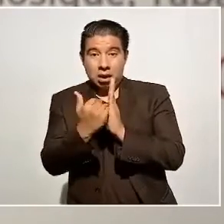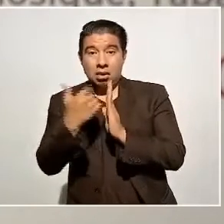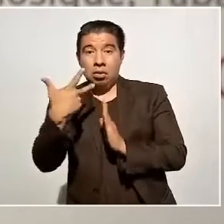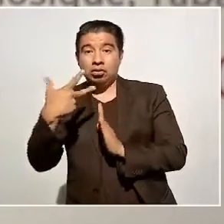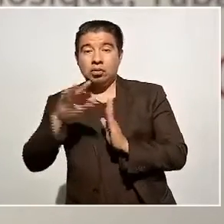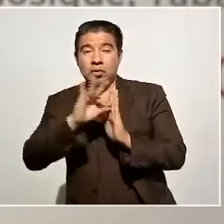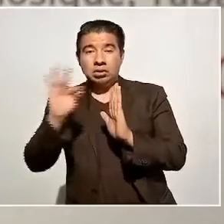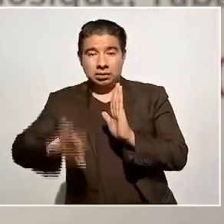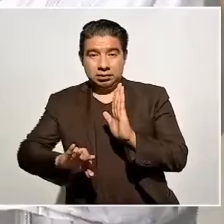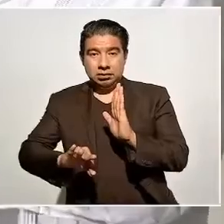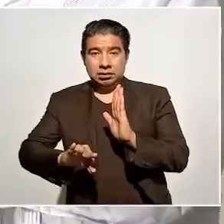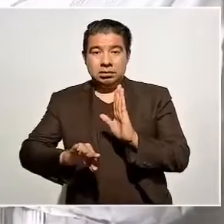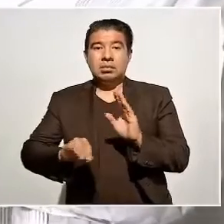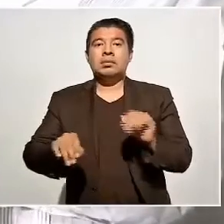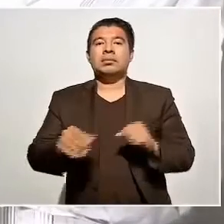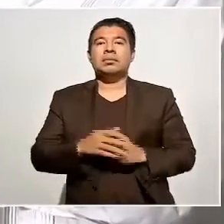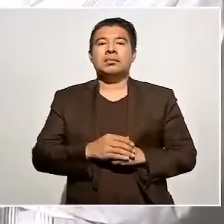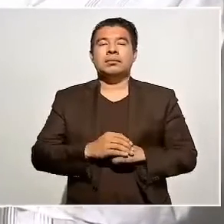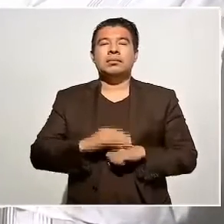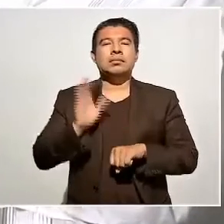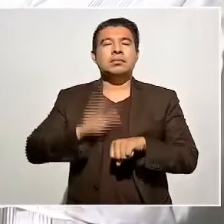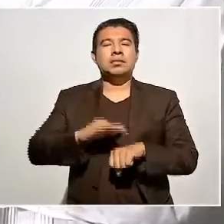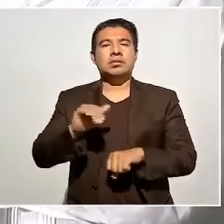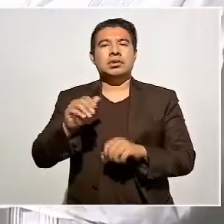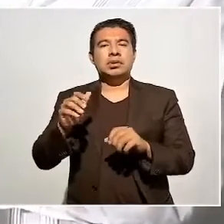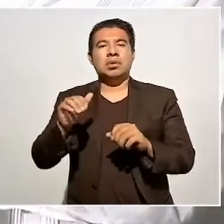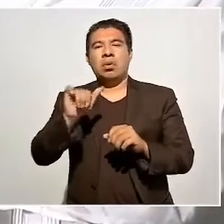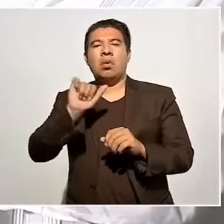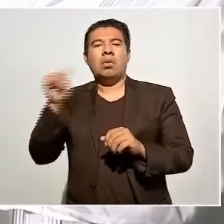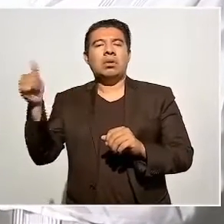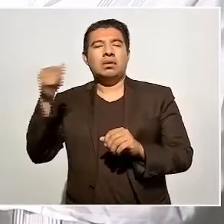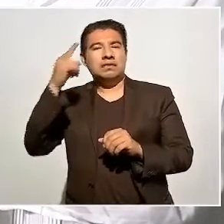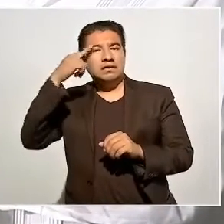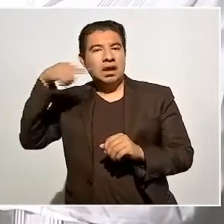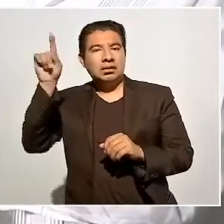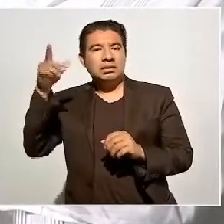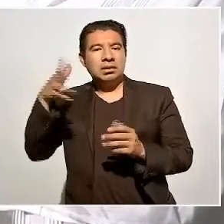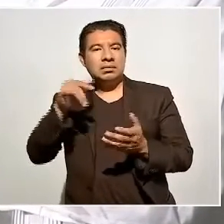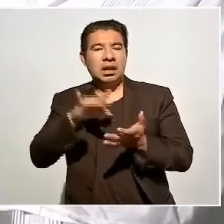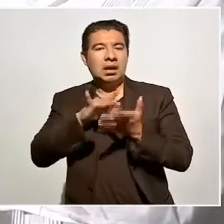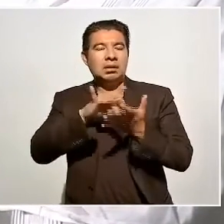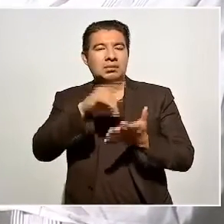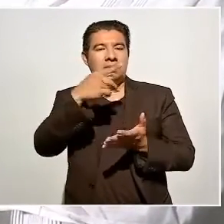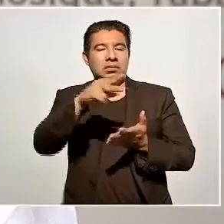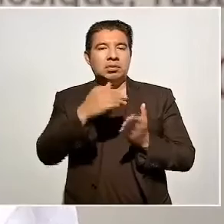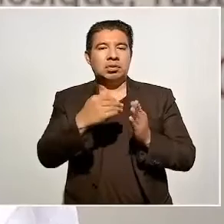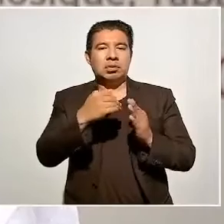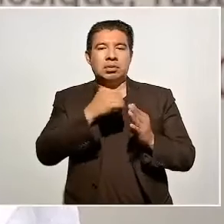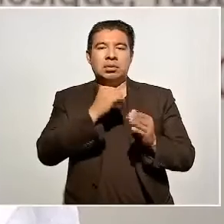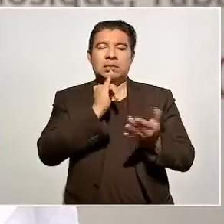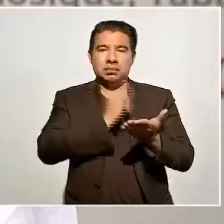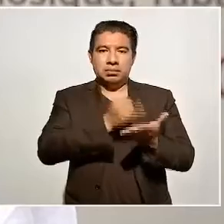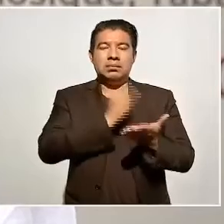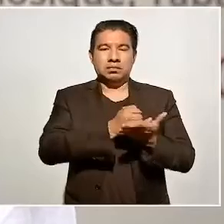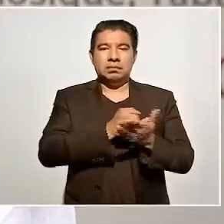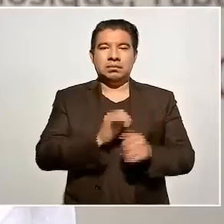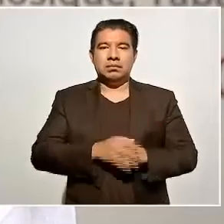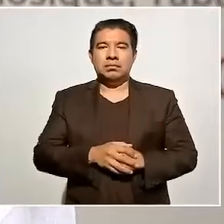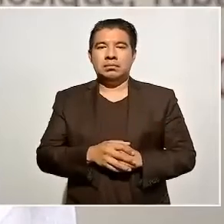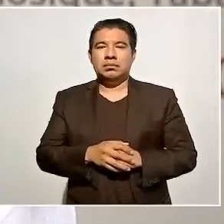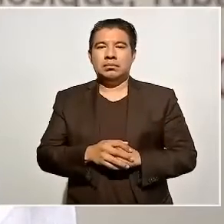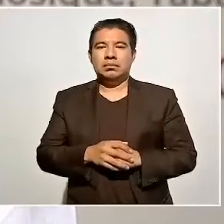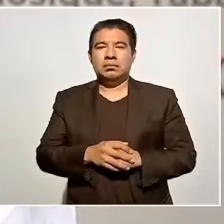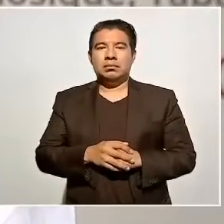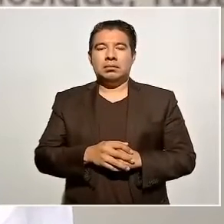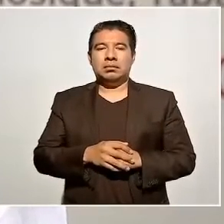8%, más otras facilidades fiscales. De modo que